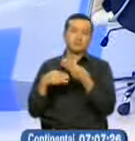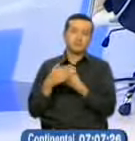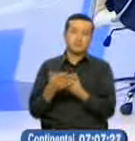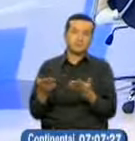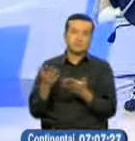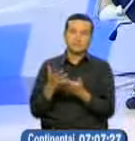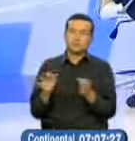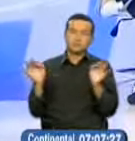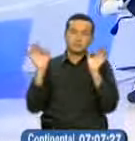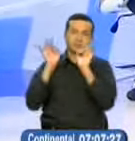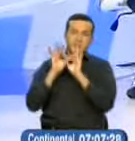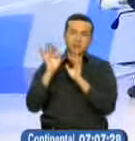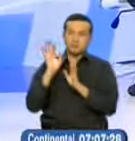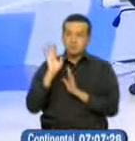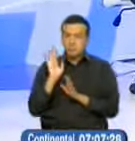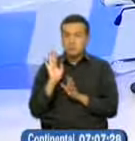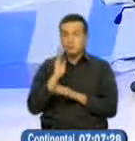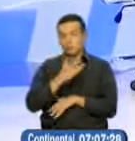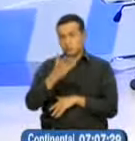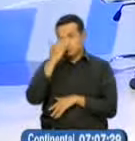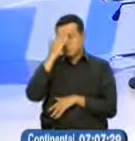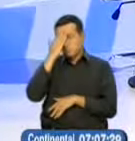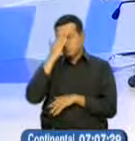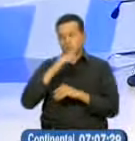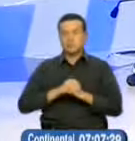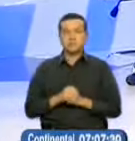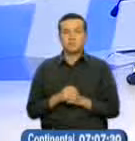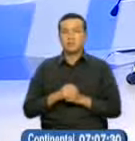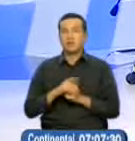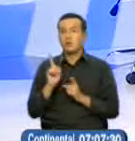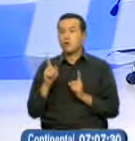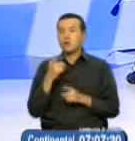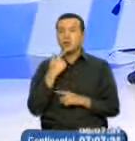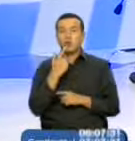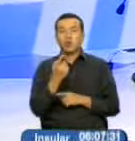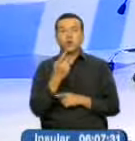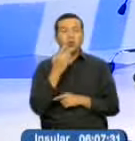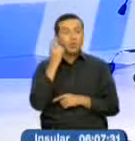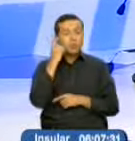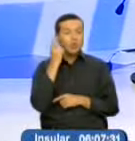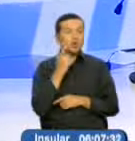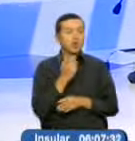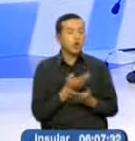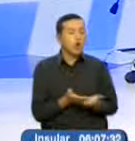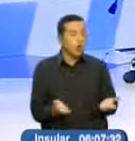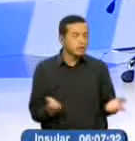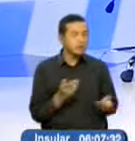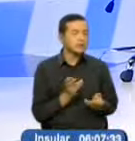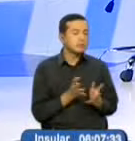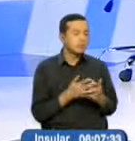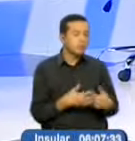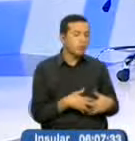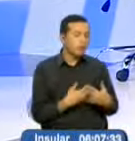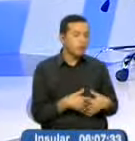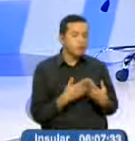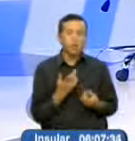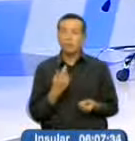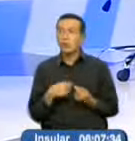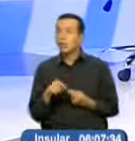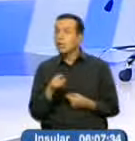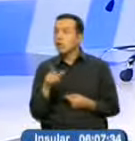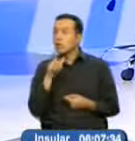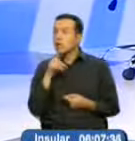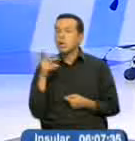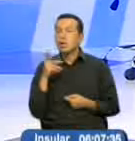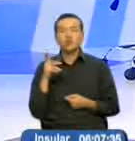son fundamentales, nadie se va a animar a producir si no tiene idea quién va a venderle, y en eso es importantísimo el acuerdo con la